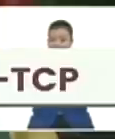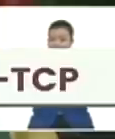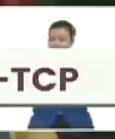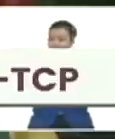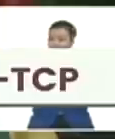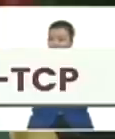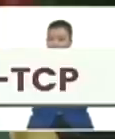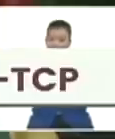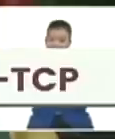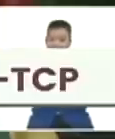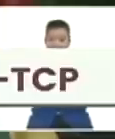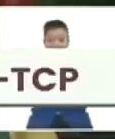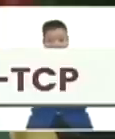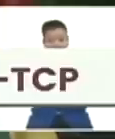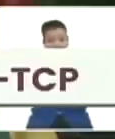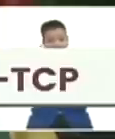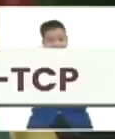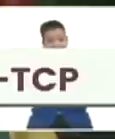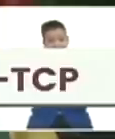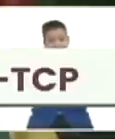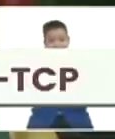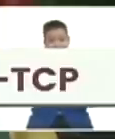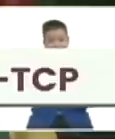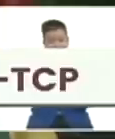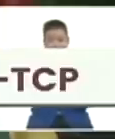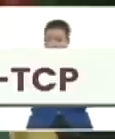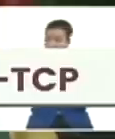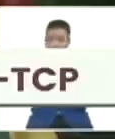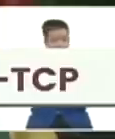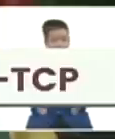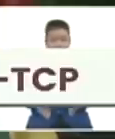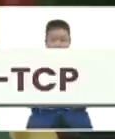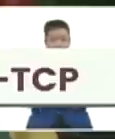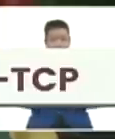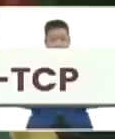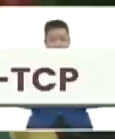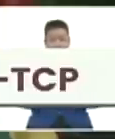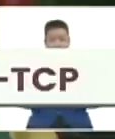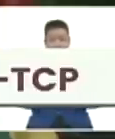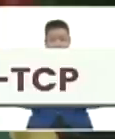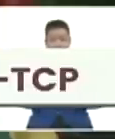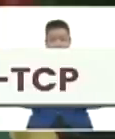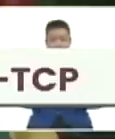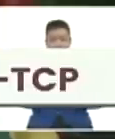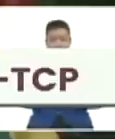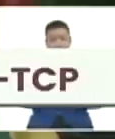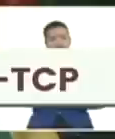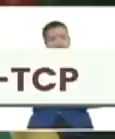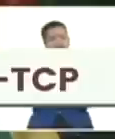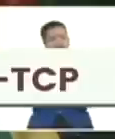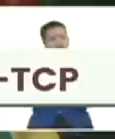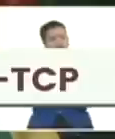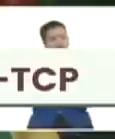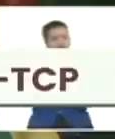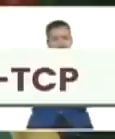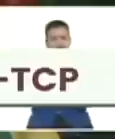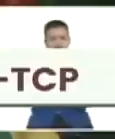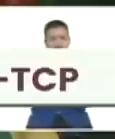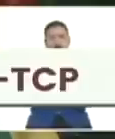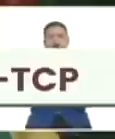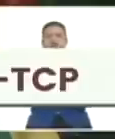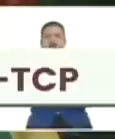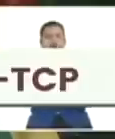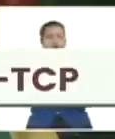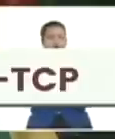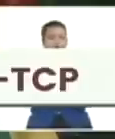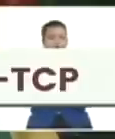naciones. Por lo que condenamos que la unidad de nuestra patria grande siga siendo amenazada por políticas